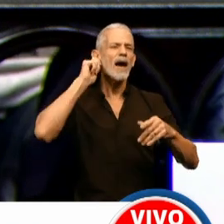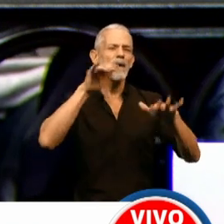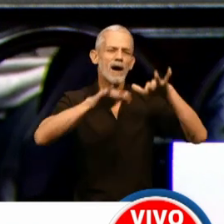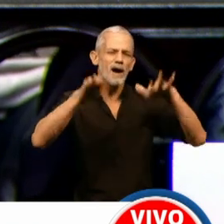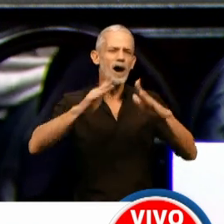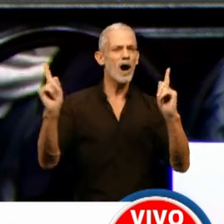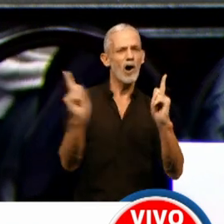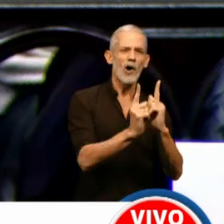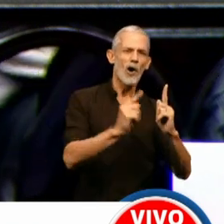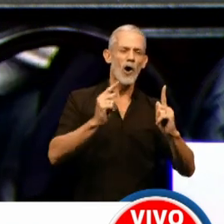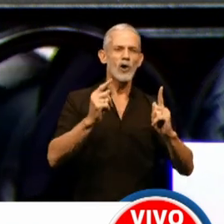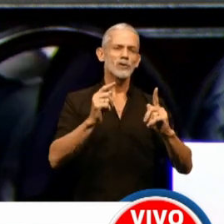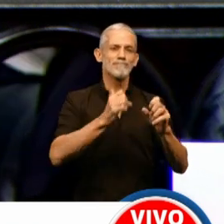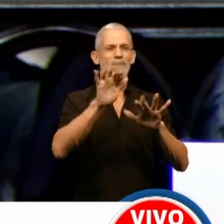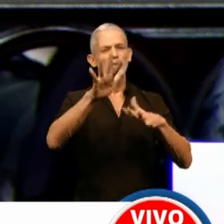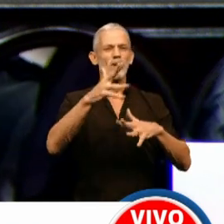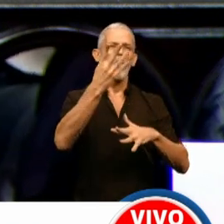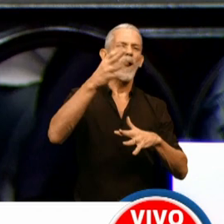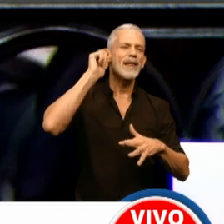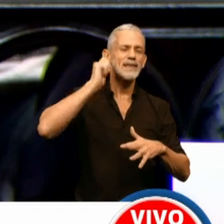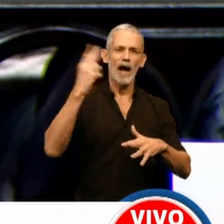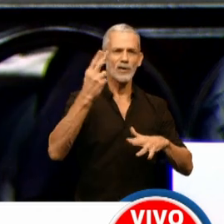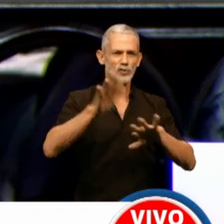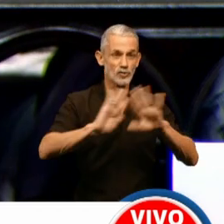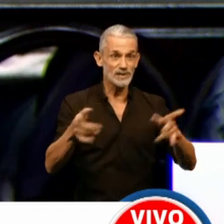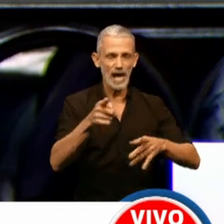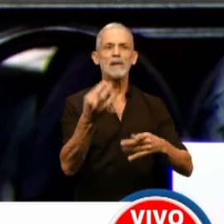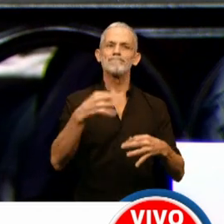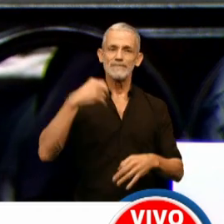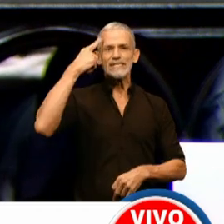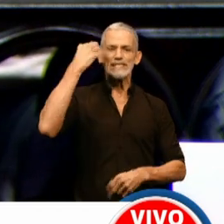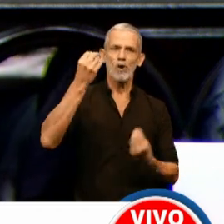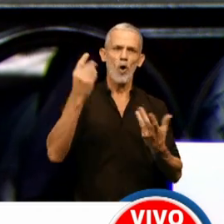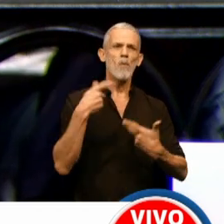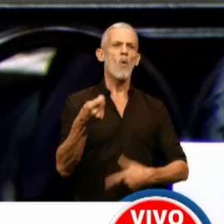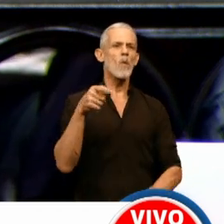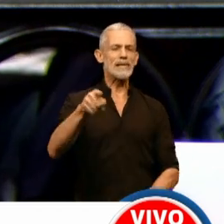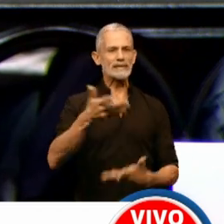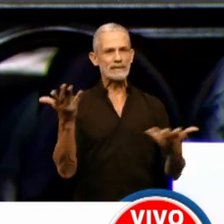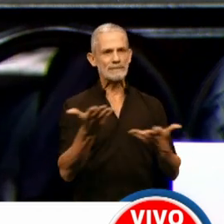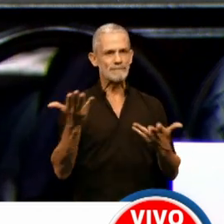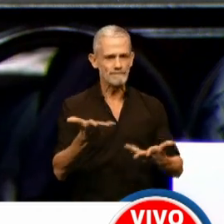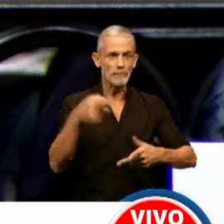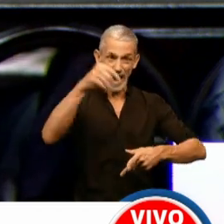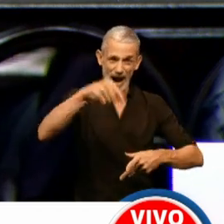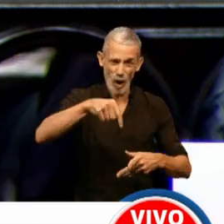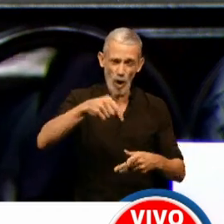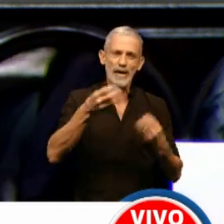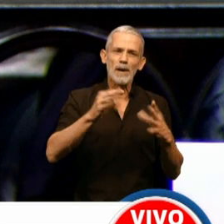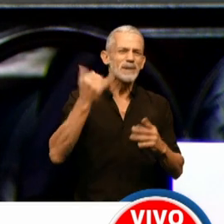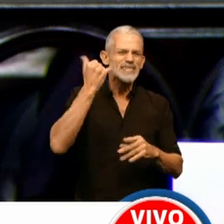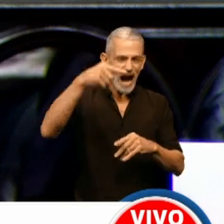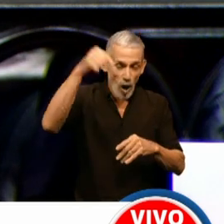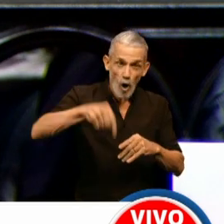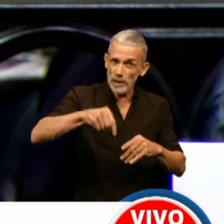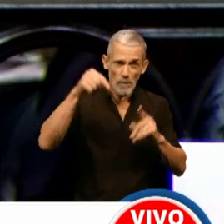acotado a 35 o 40 años tendremos que pensar cómo hacemos hoy empecemos